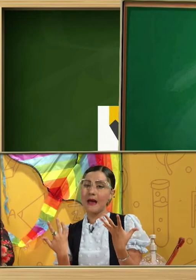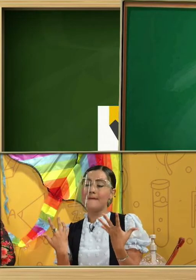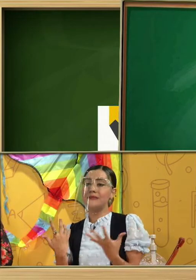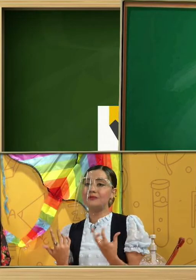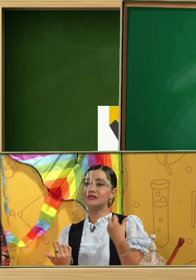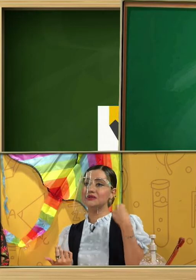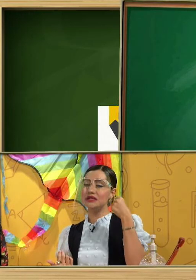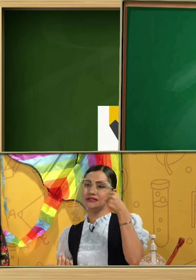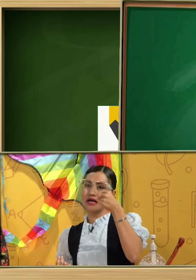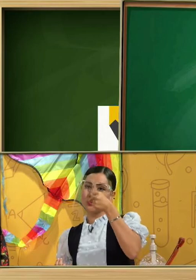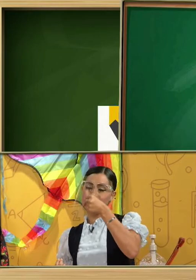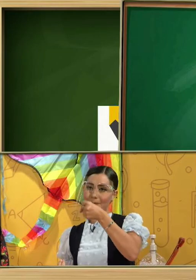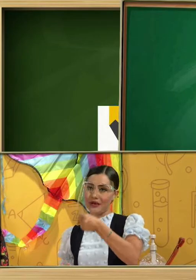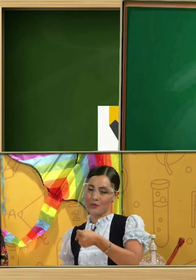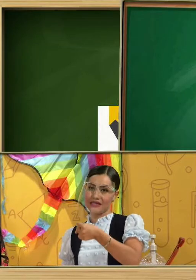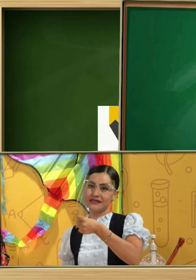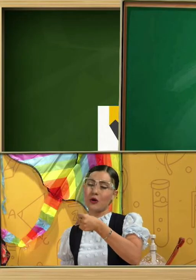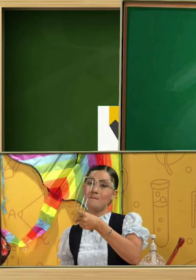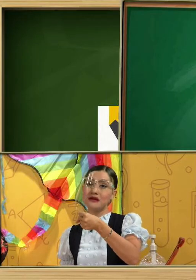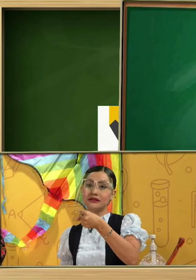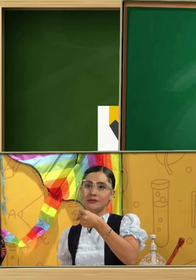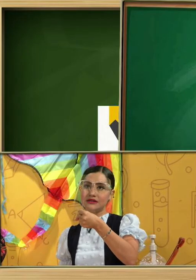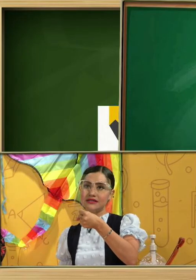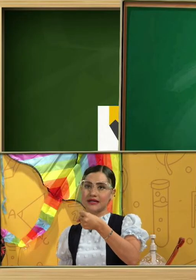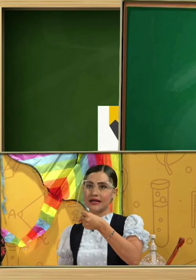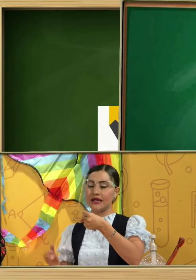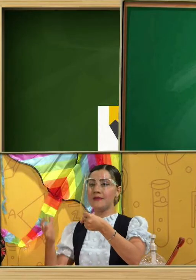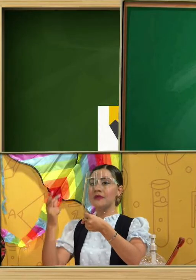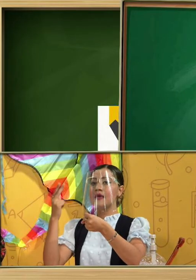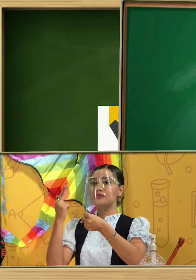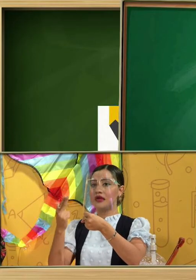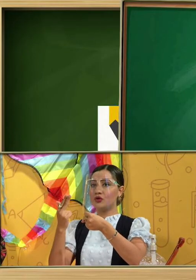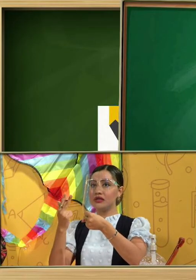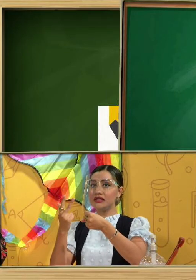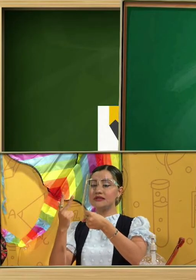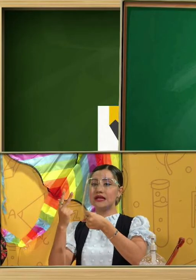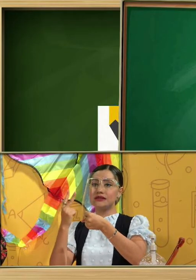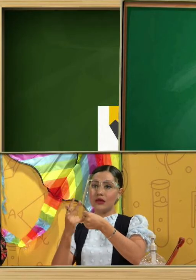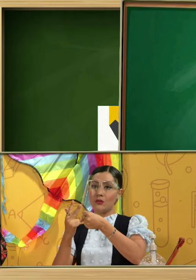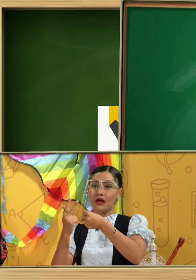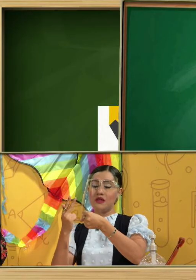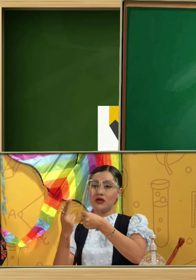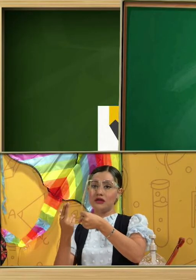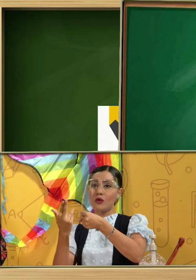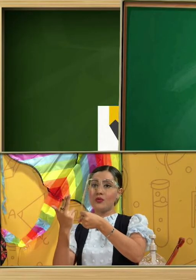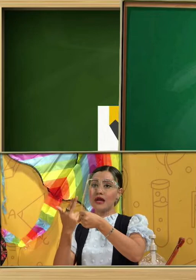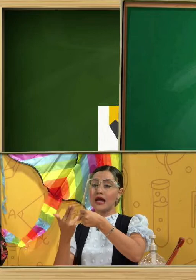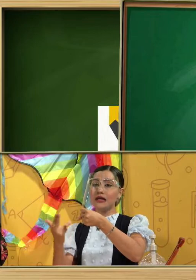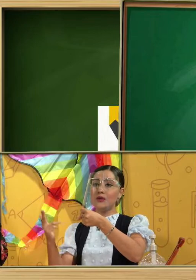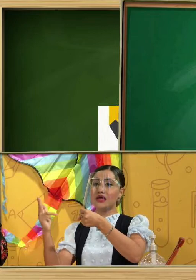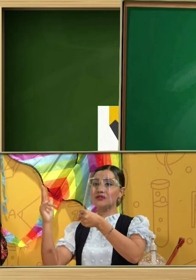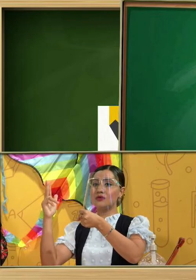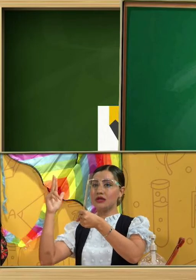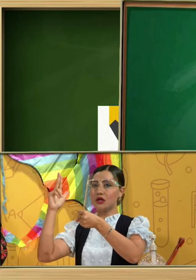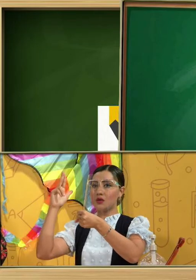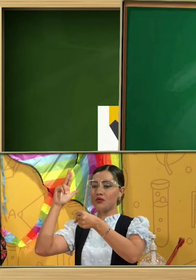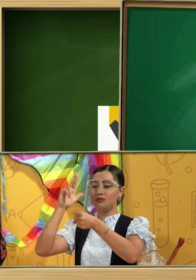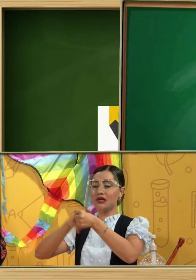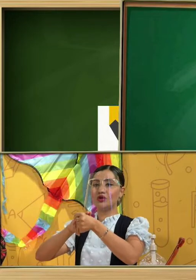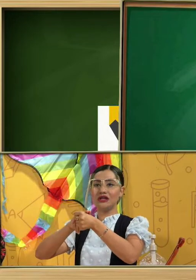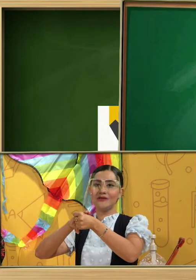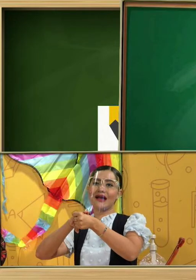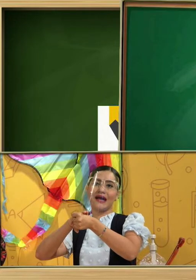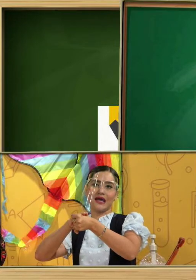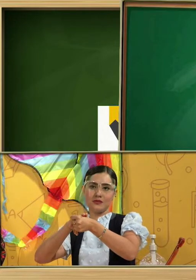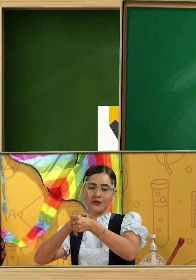naturaleza, vamos a utilizar una mano base completamente cerrada, dedo índice, dedo medio y dedo pulgar, y voy a hacer un ligero